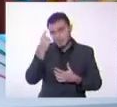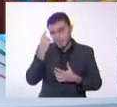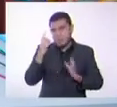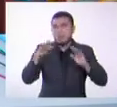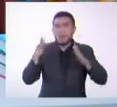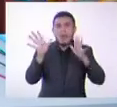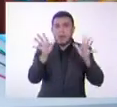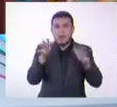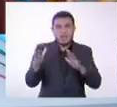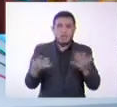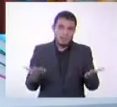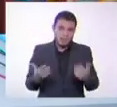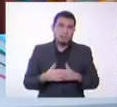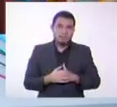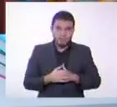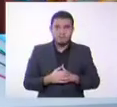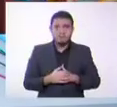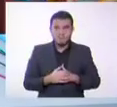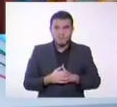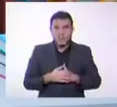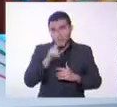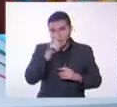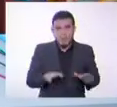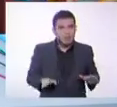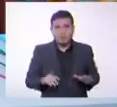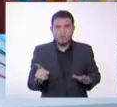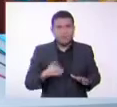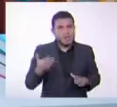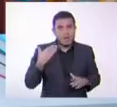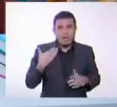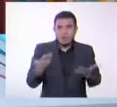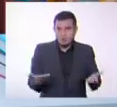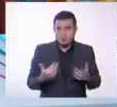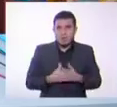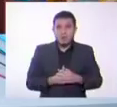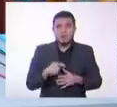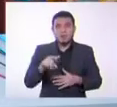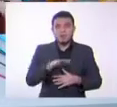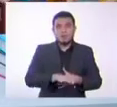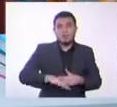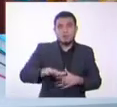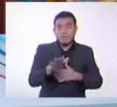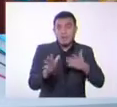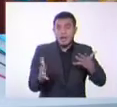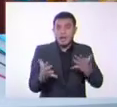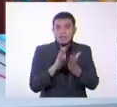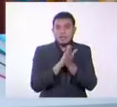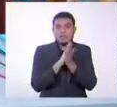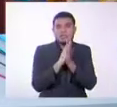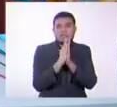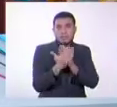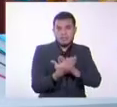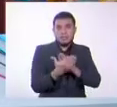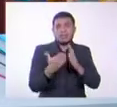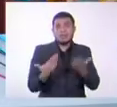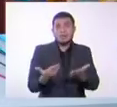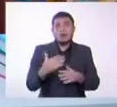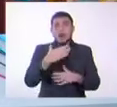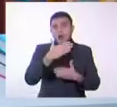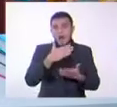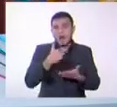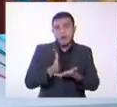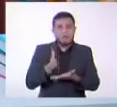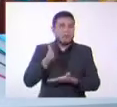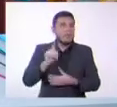condiciones climáticas específicas de estas regiones y las adaptaciones de estos animales que no